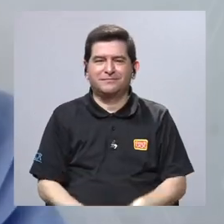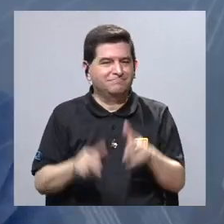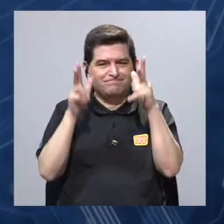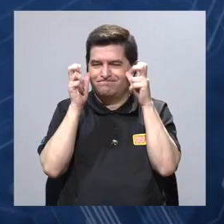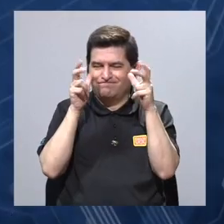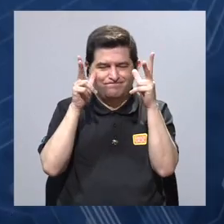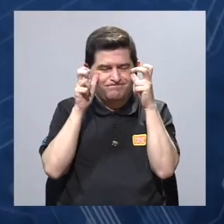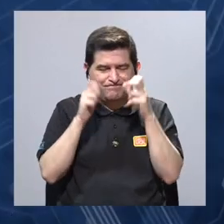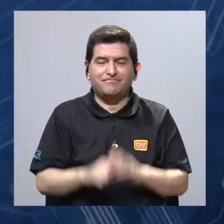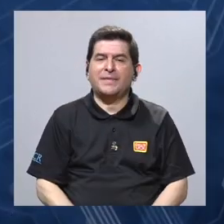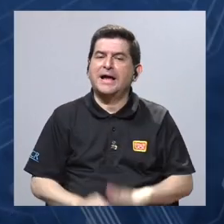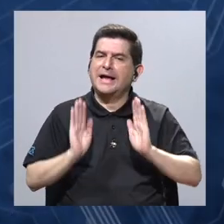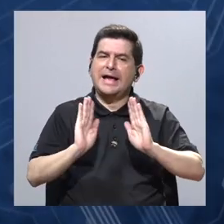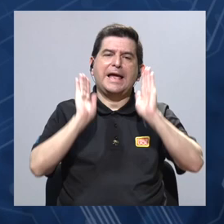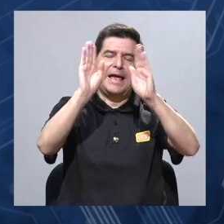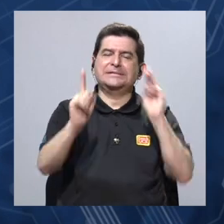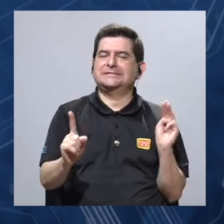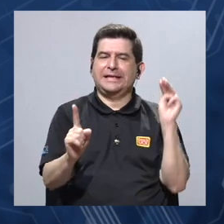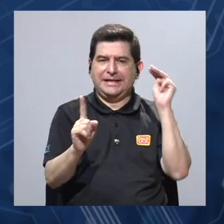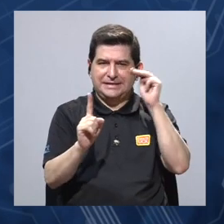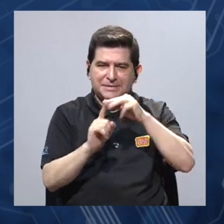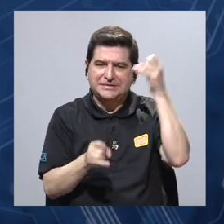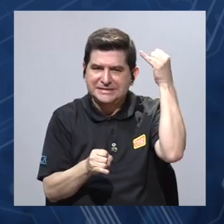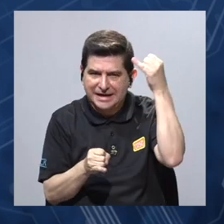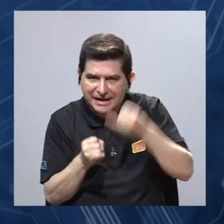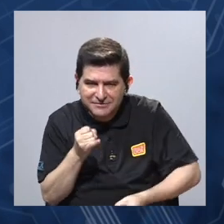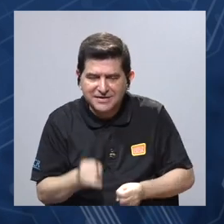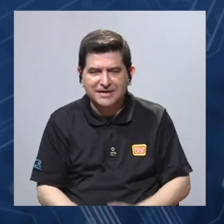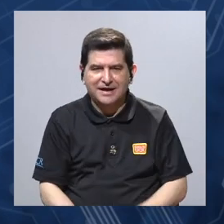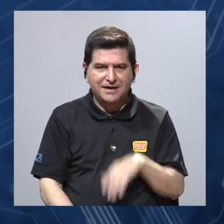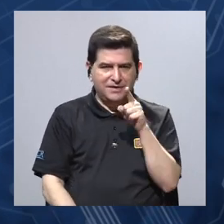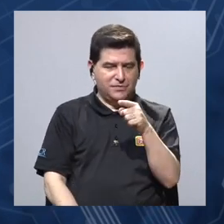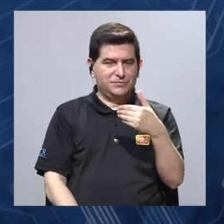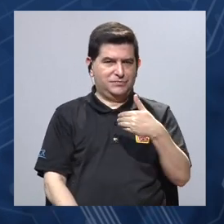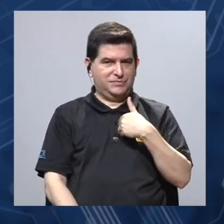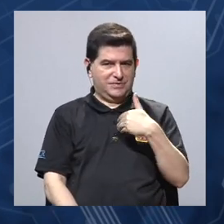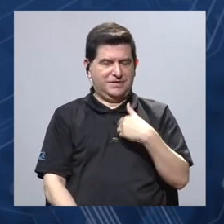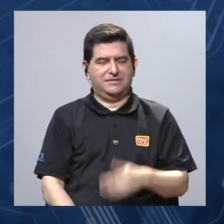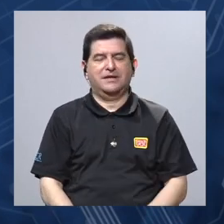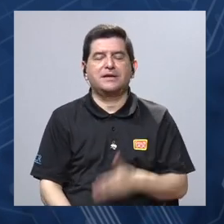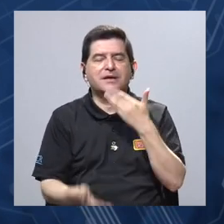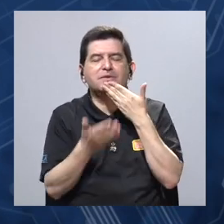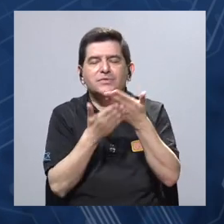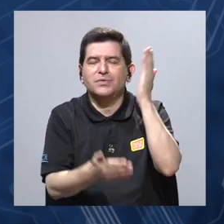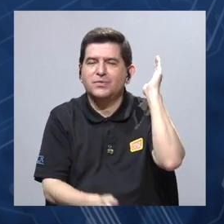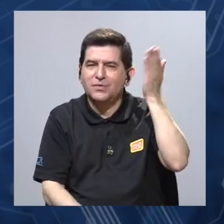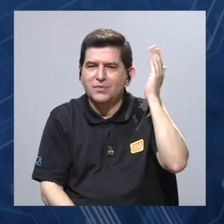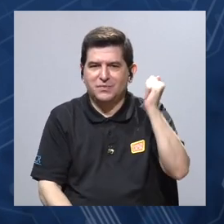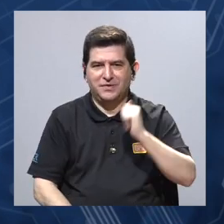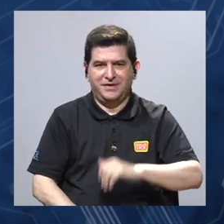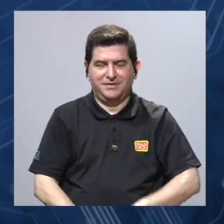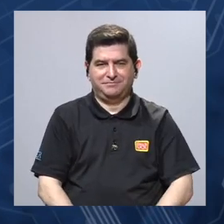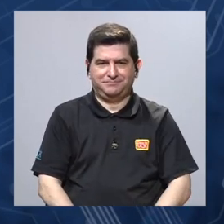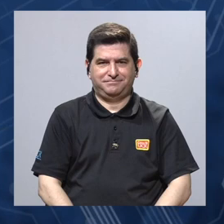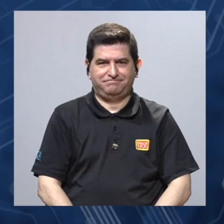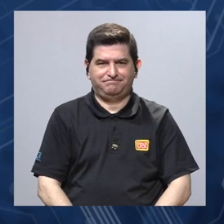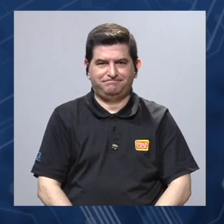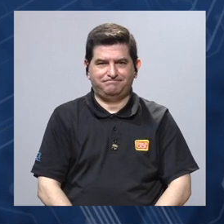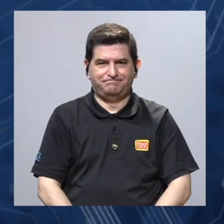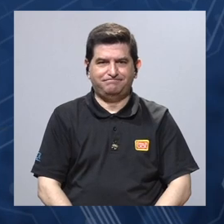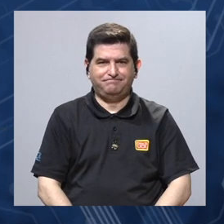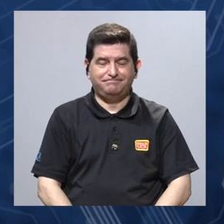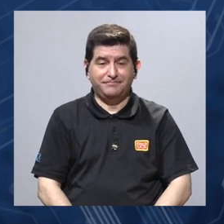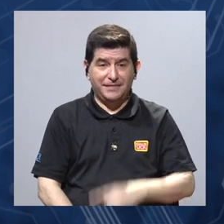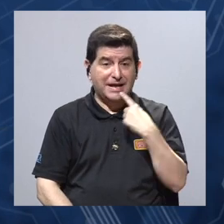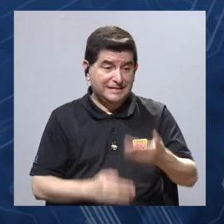percibido. Excelente mensaje al final de su buen discurso, don Carlos, porque